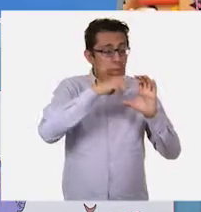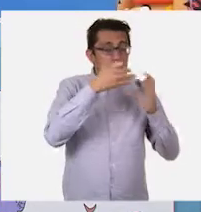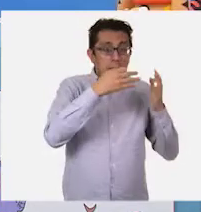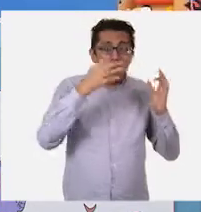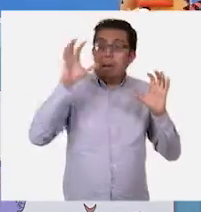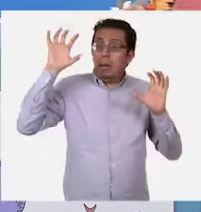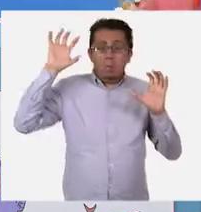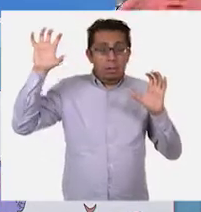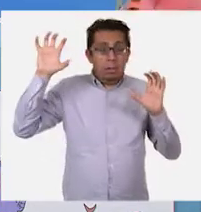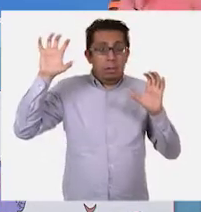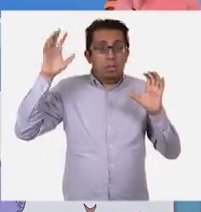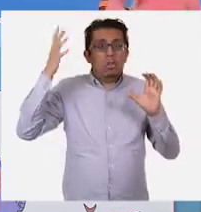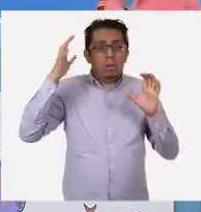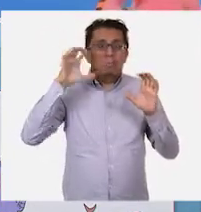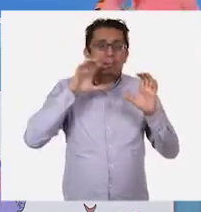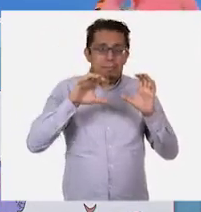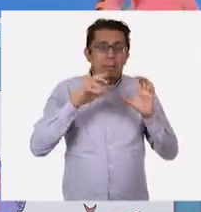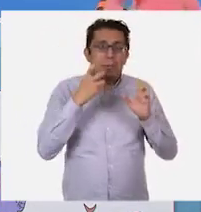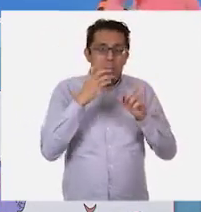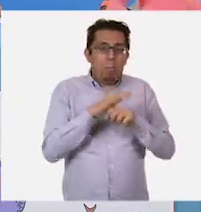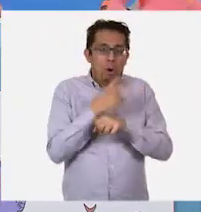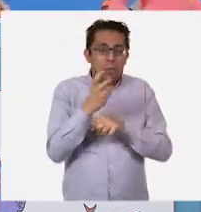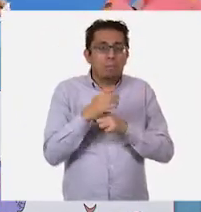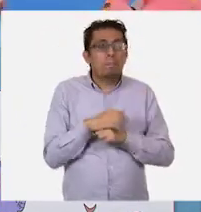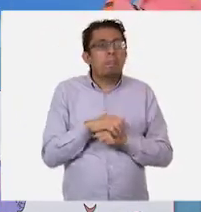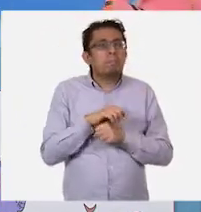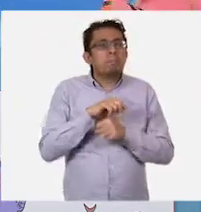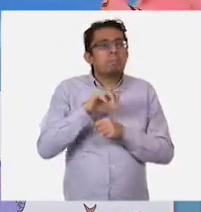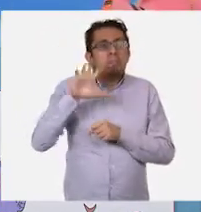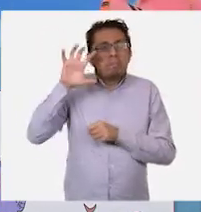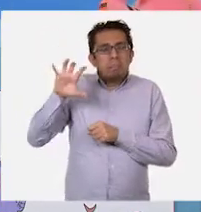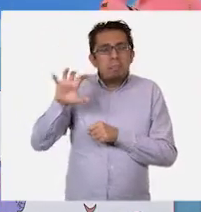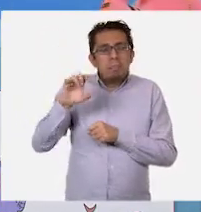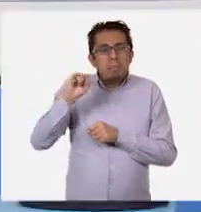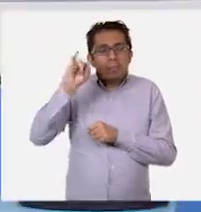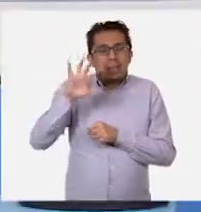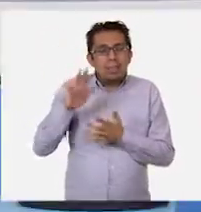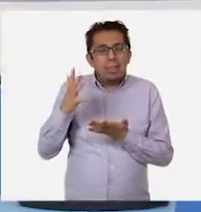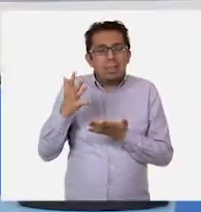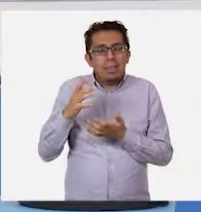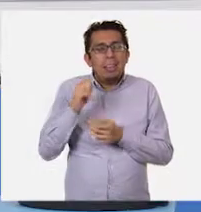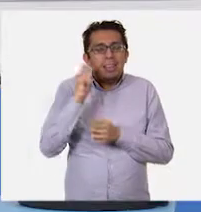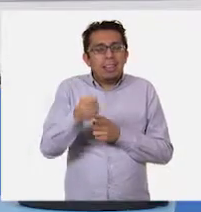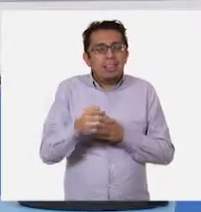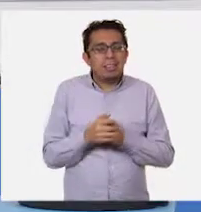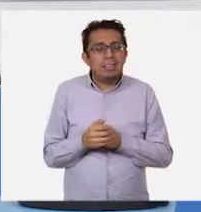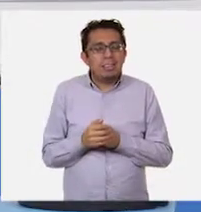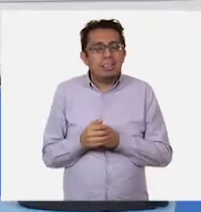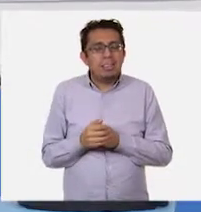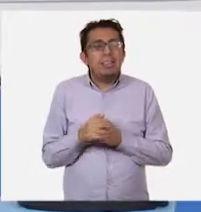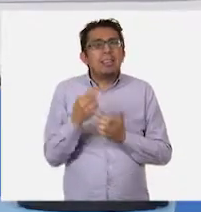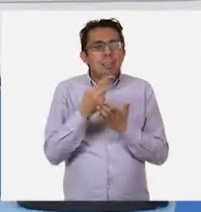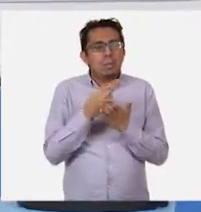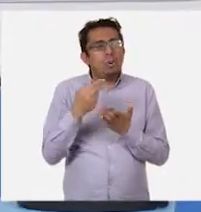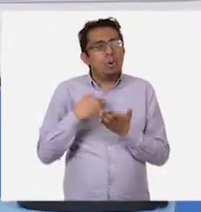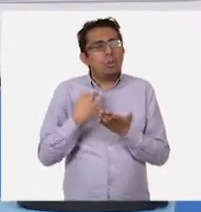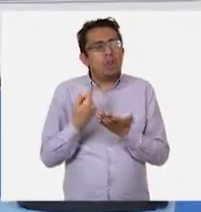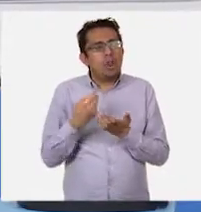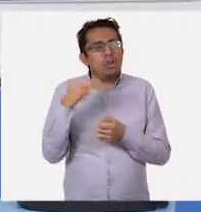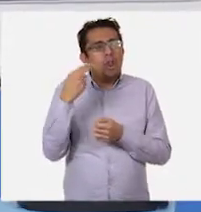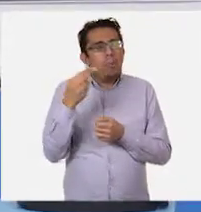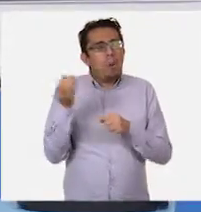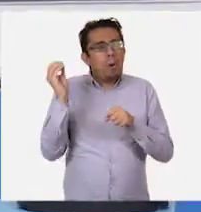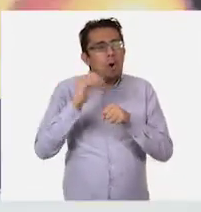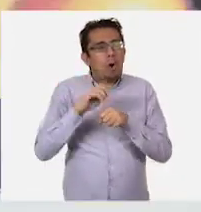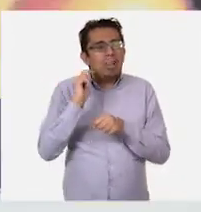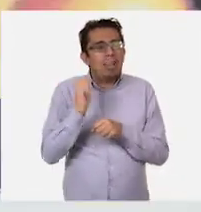segunda imagen, ¿qué tipo de eclipse representa? El segundo dibujo lo titularé